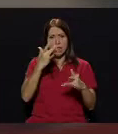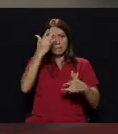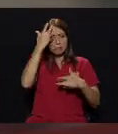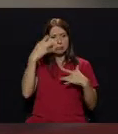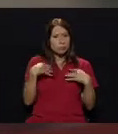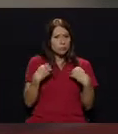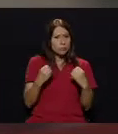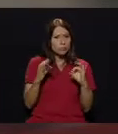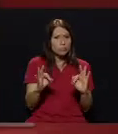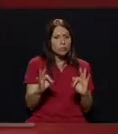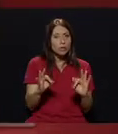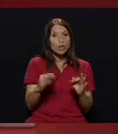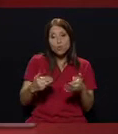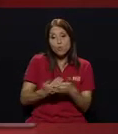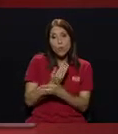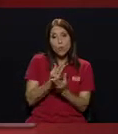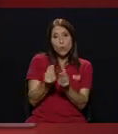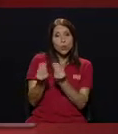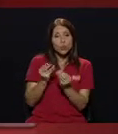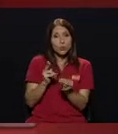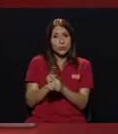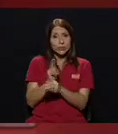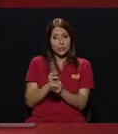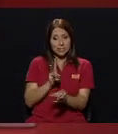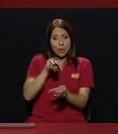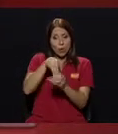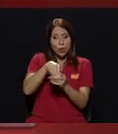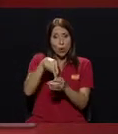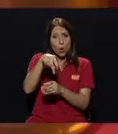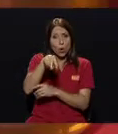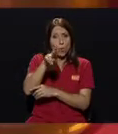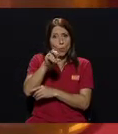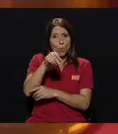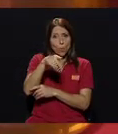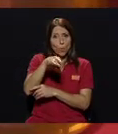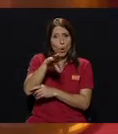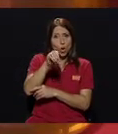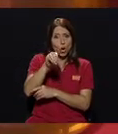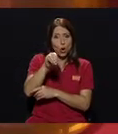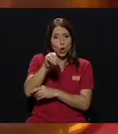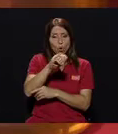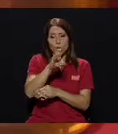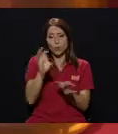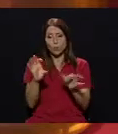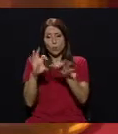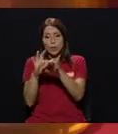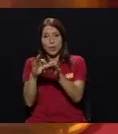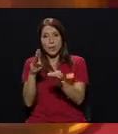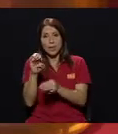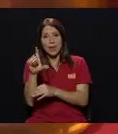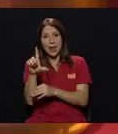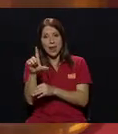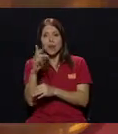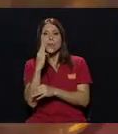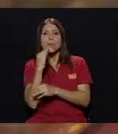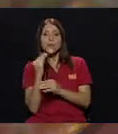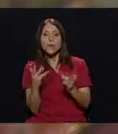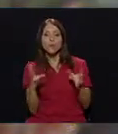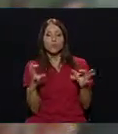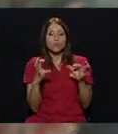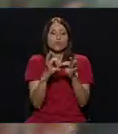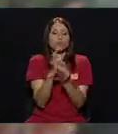hemos utilizado, en el que hemos utilizado el propóleo, ha sido la miel. Entonces mezclamos el propóleo con la miel y obtenemos el producto que se